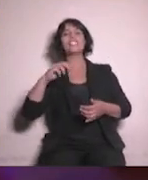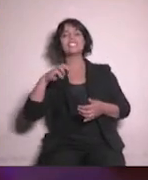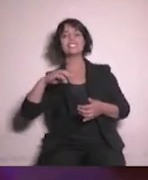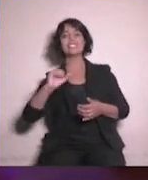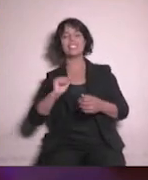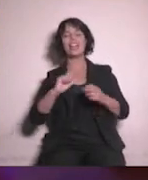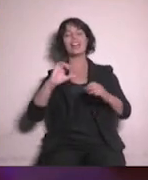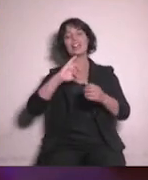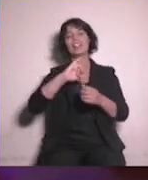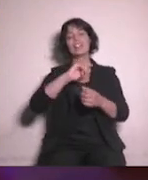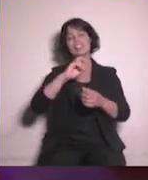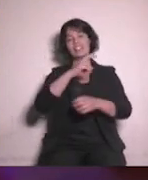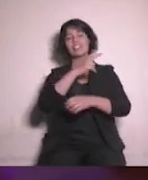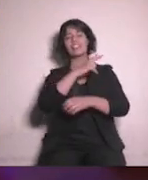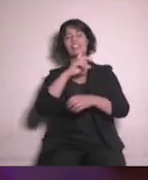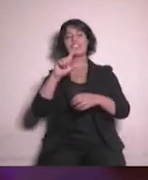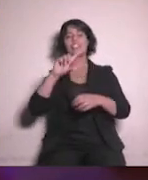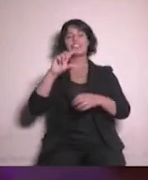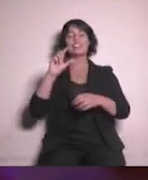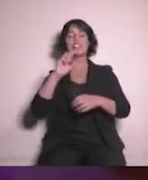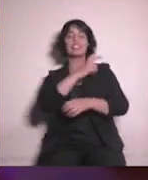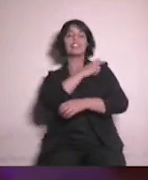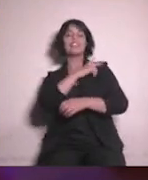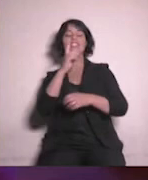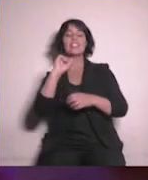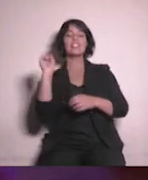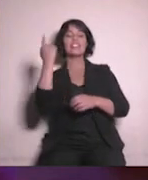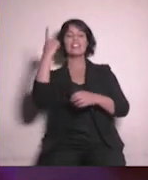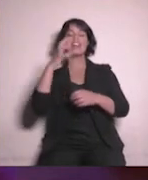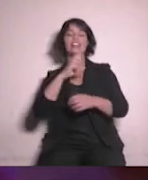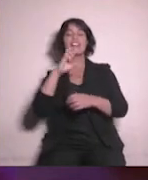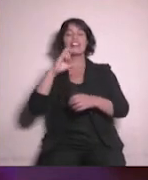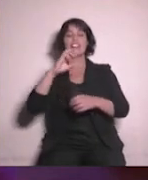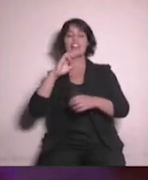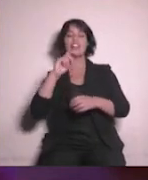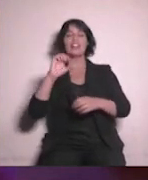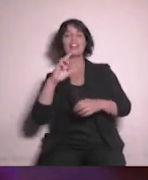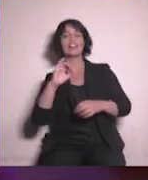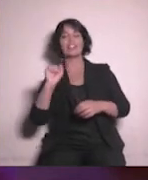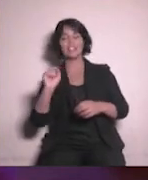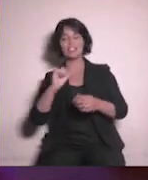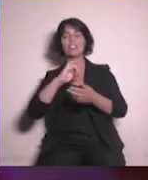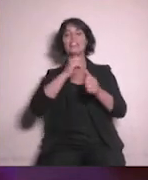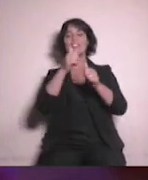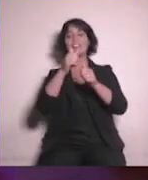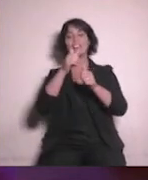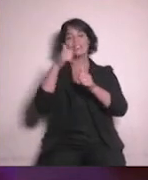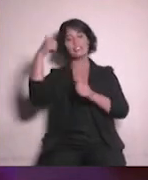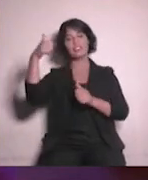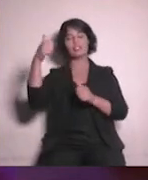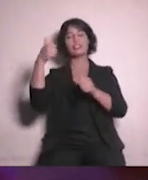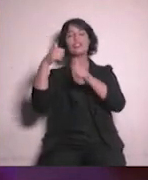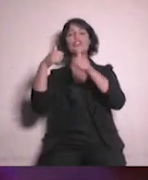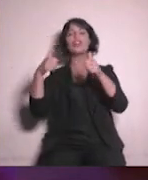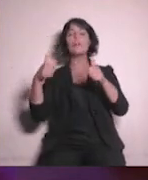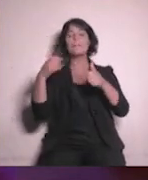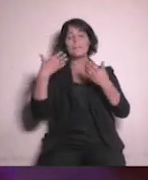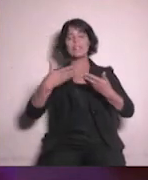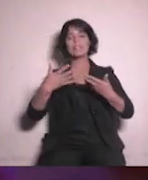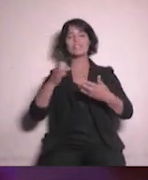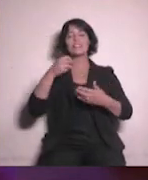de la Asociación de AFP, Fernando Larraín, a los directores presentes de ILC y Habitat, a